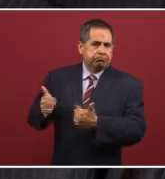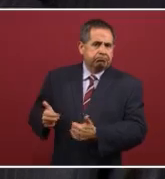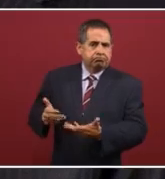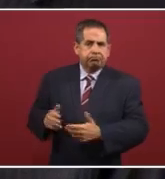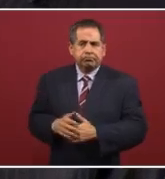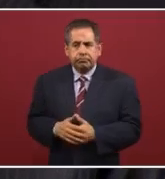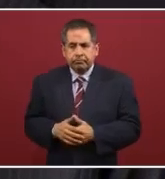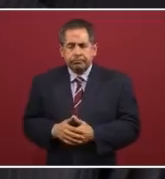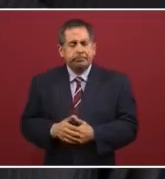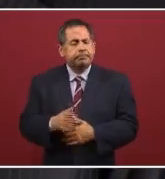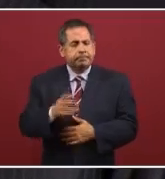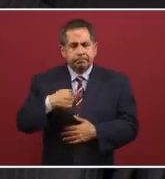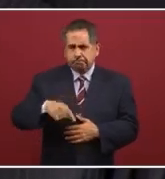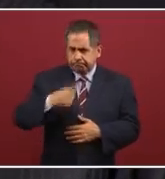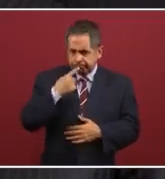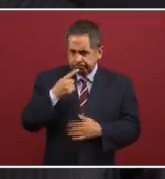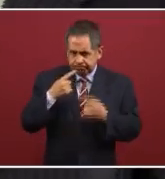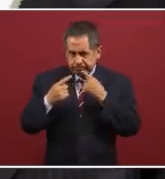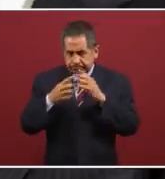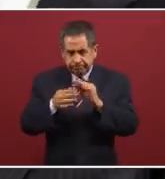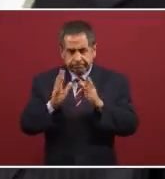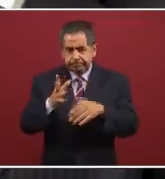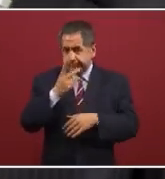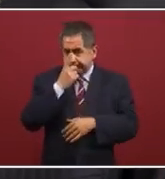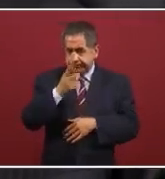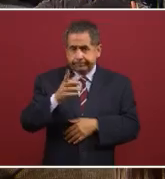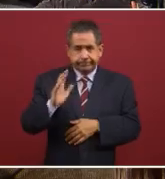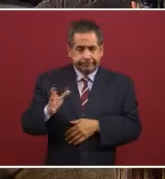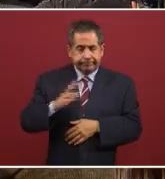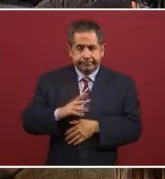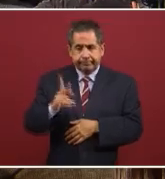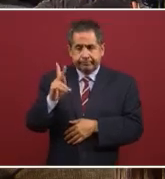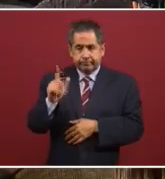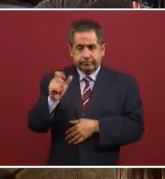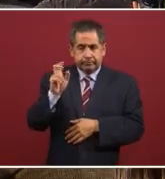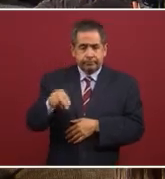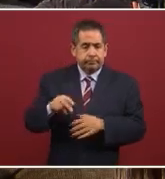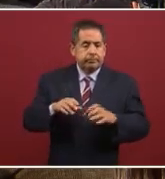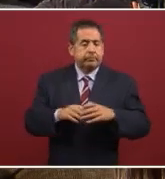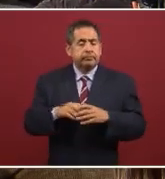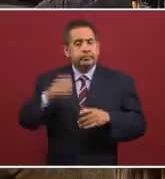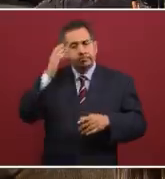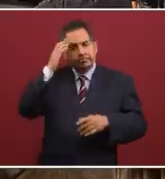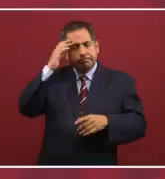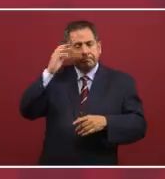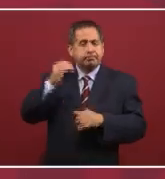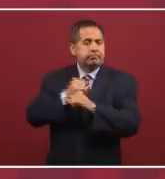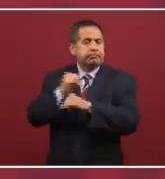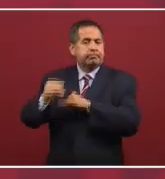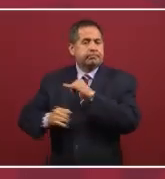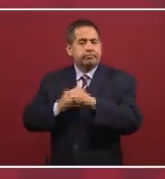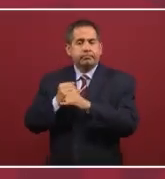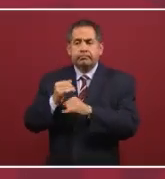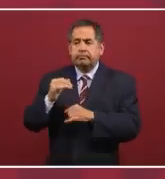Ya existe incluso un plan elaborado por la CEPAL